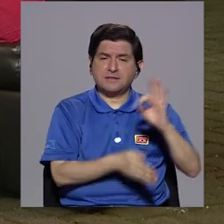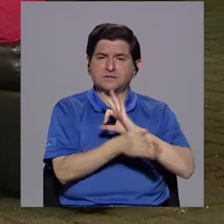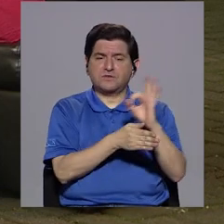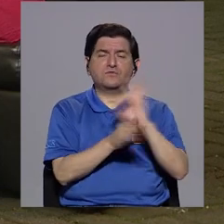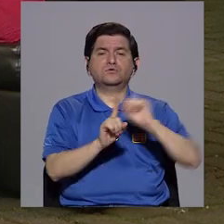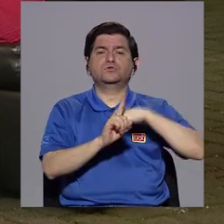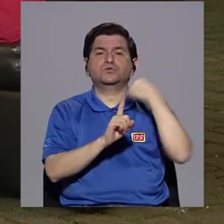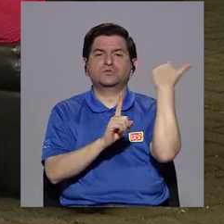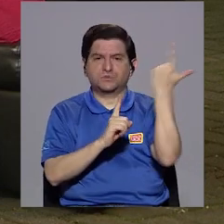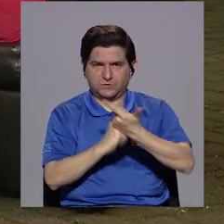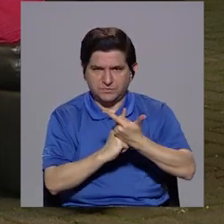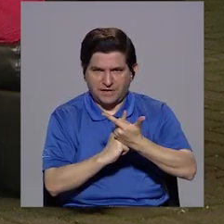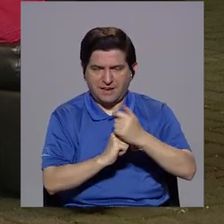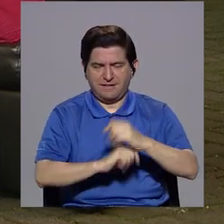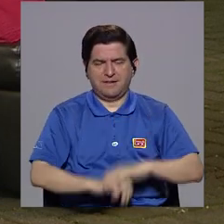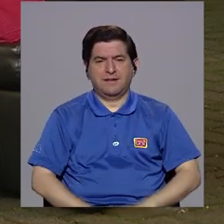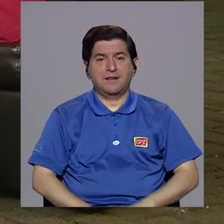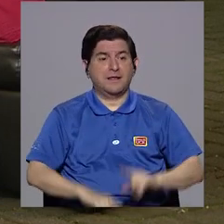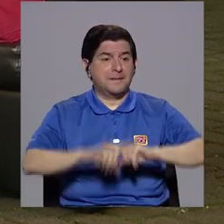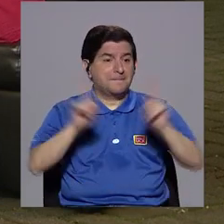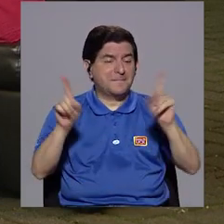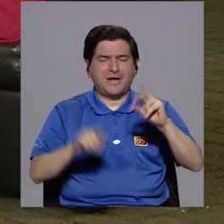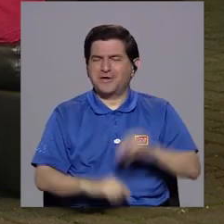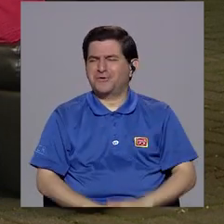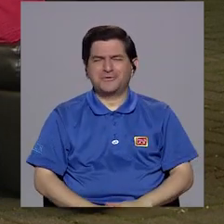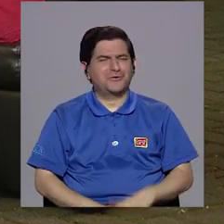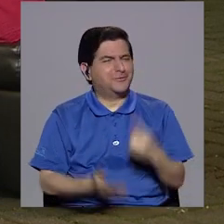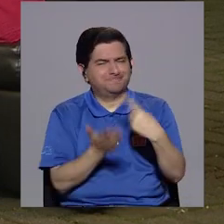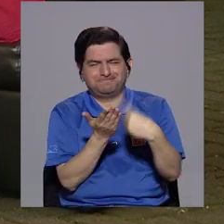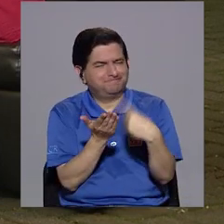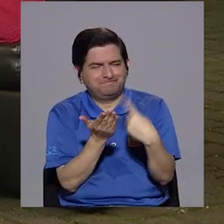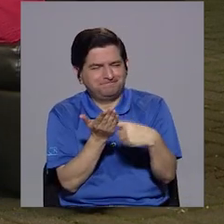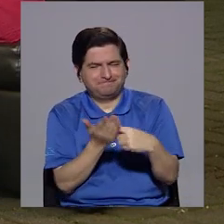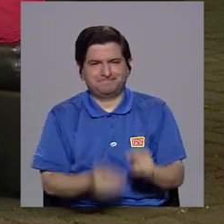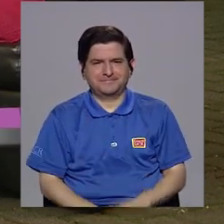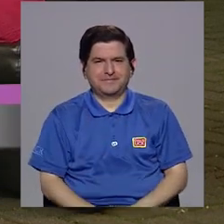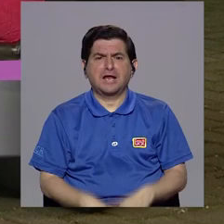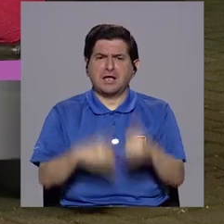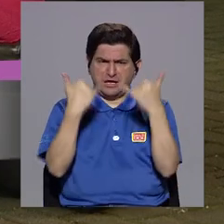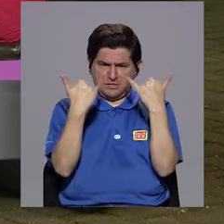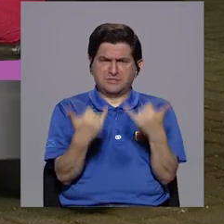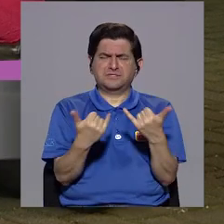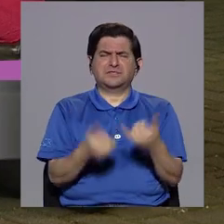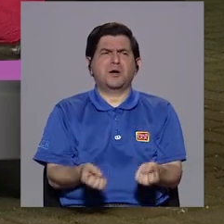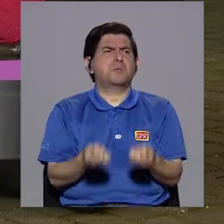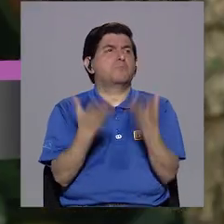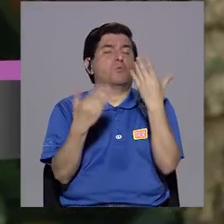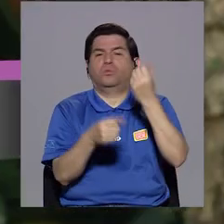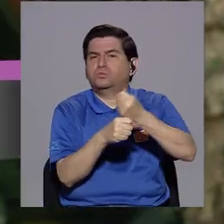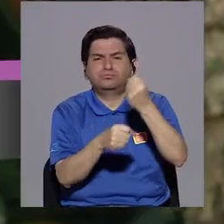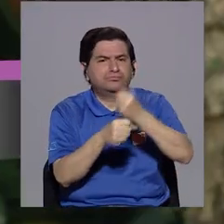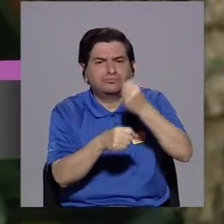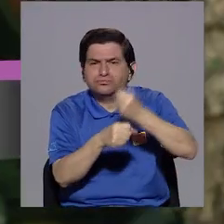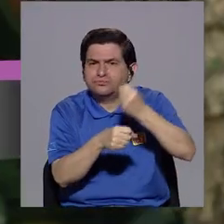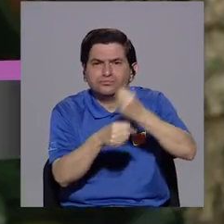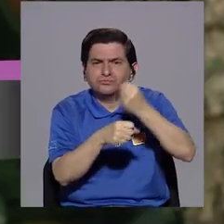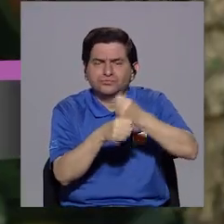una función social, ¿verdad? Pero bueno, no vamos a entrar ahí, pero por ejemplo se han hecho muchísimos